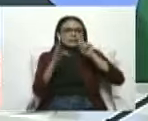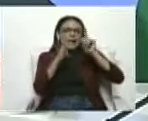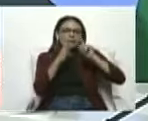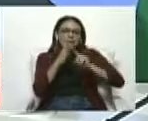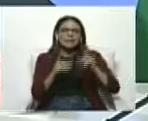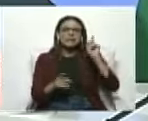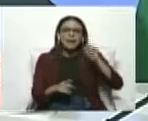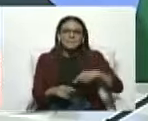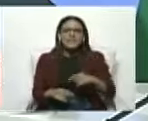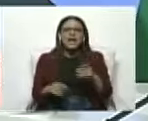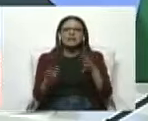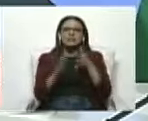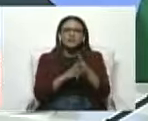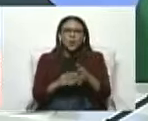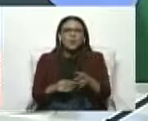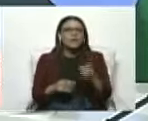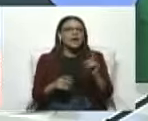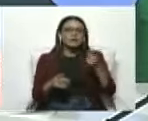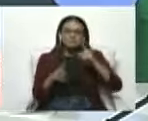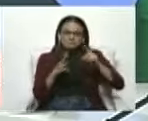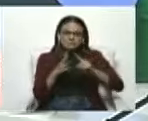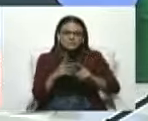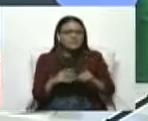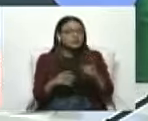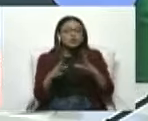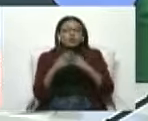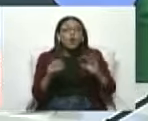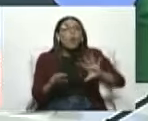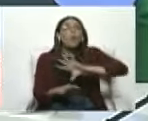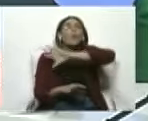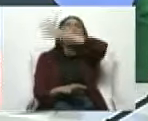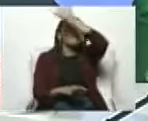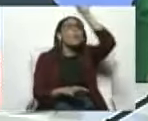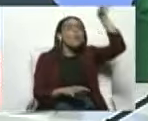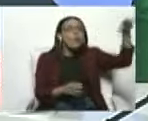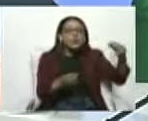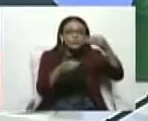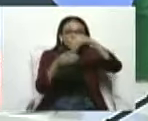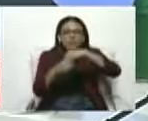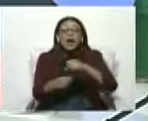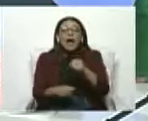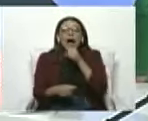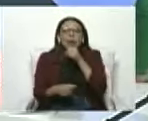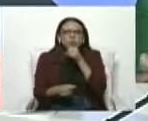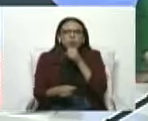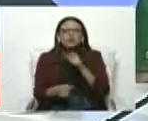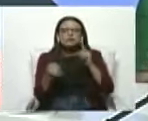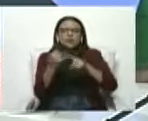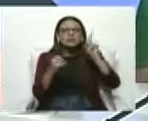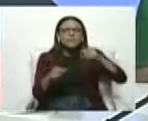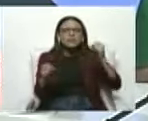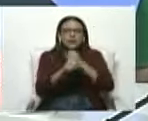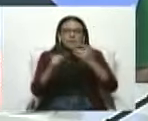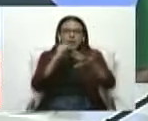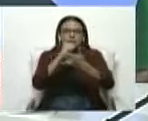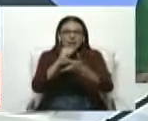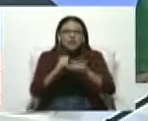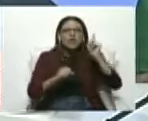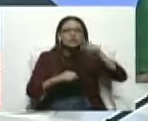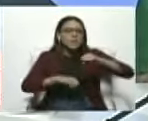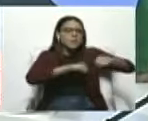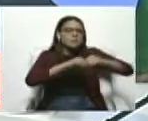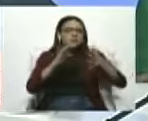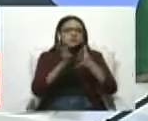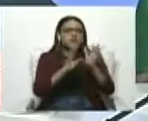sexual, animalistas, reserva activa, órganos de seguridad ciudadana, adultos mayores, profesionales y técnicos, movimiento bolivariano de